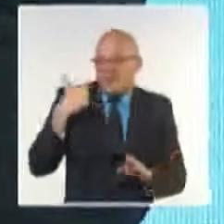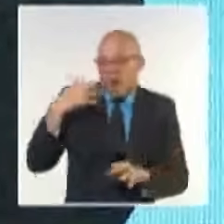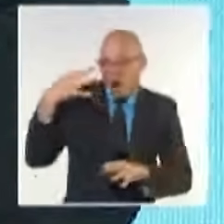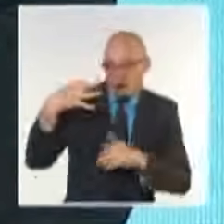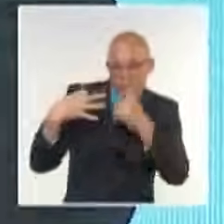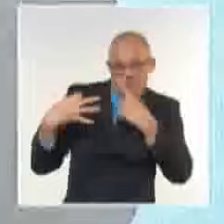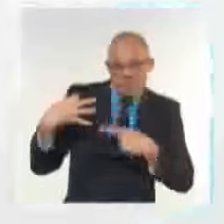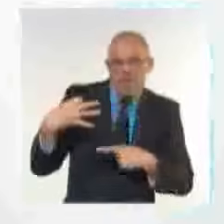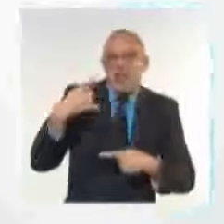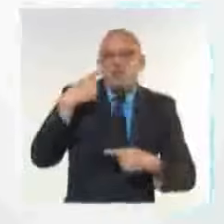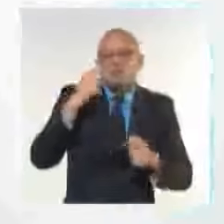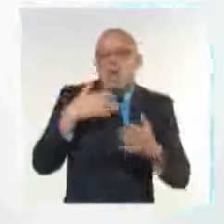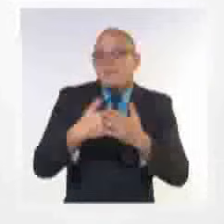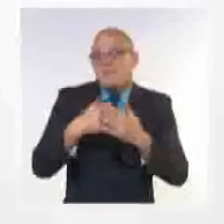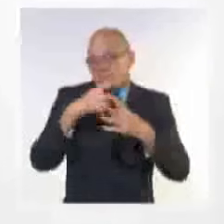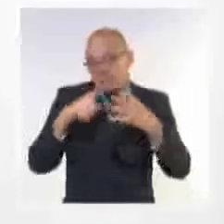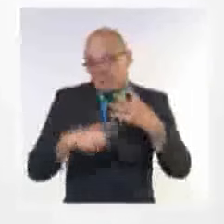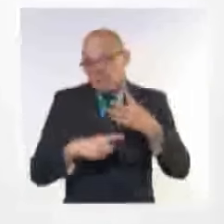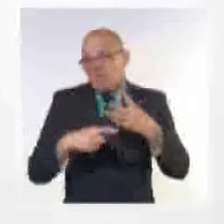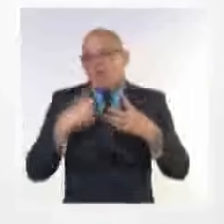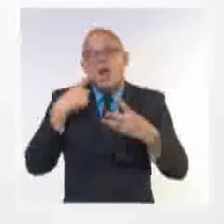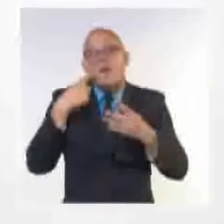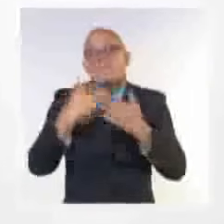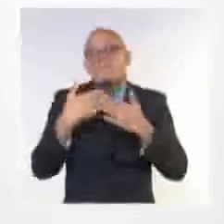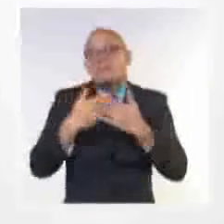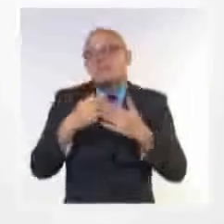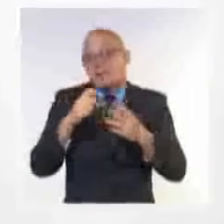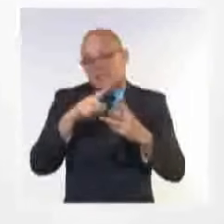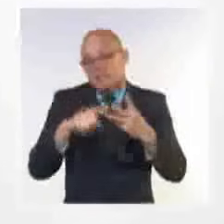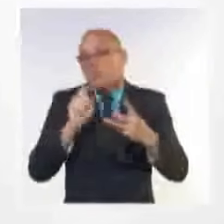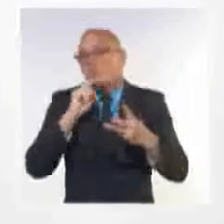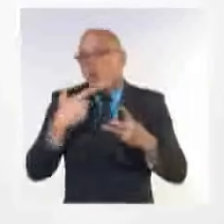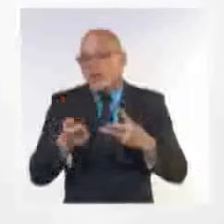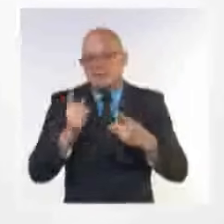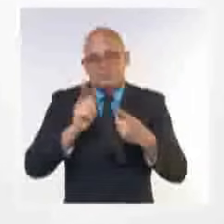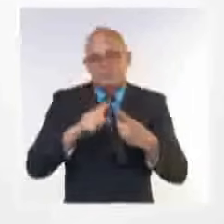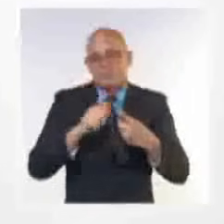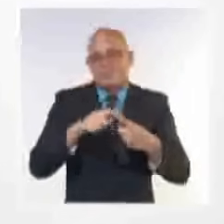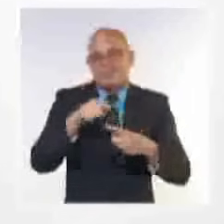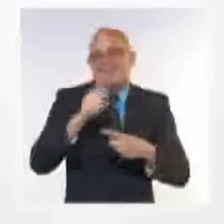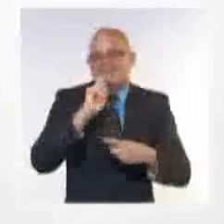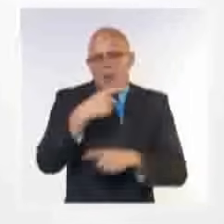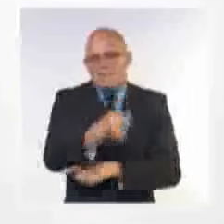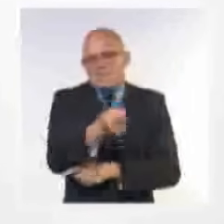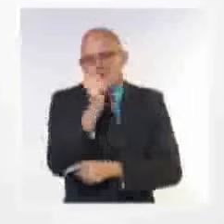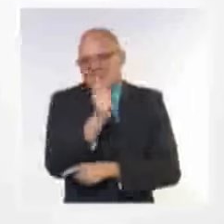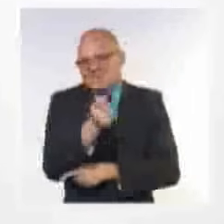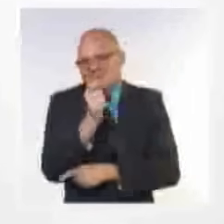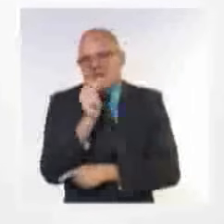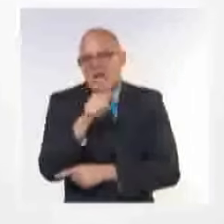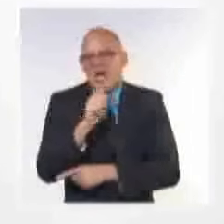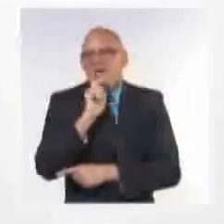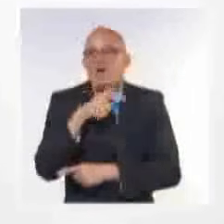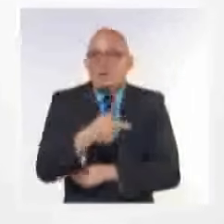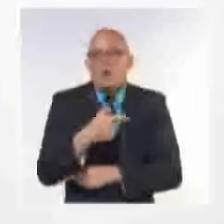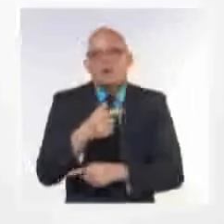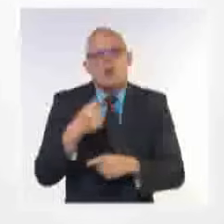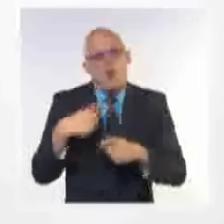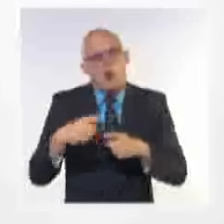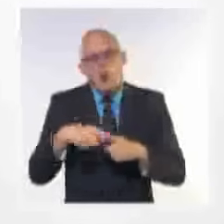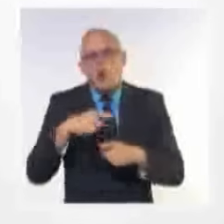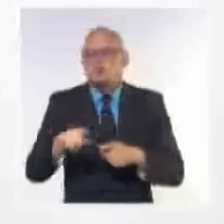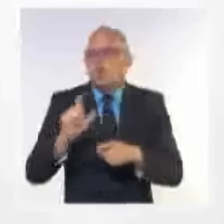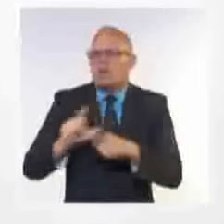el grupo pesquero, el grupo de la industria agroalimentaria que recibe las producciones agrícolas primarias de la